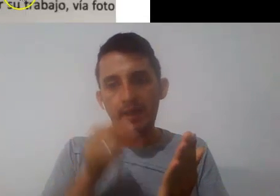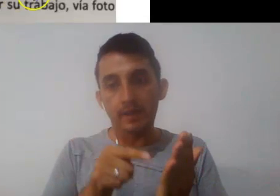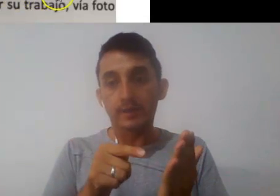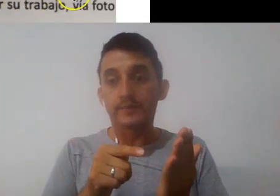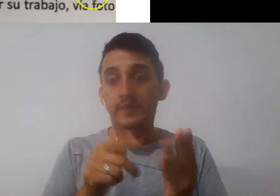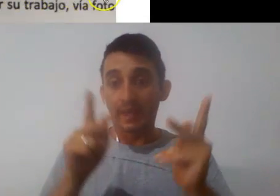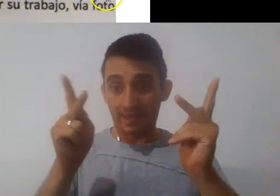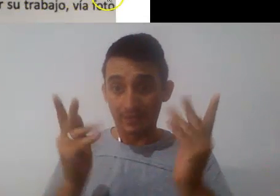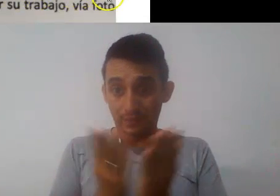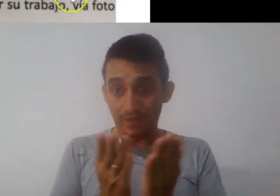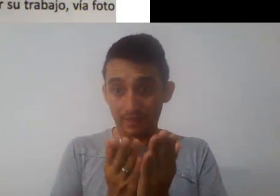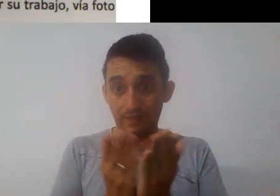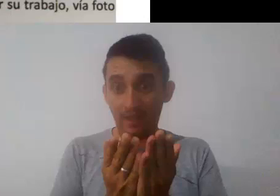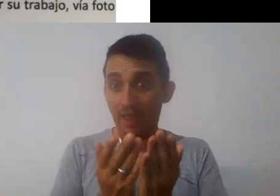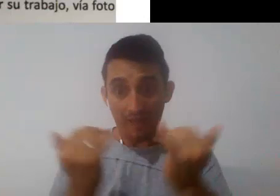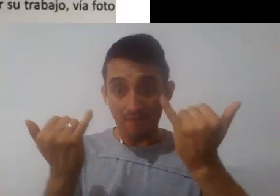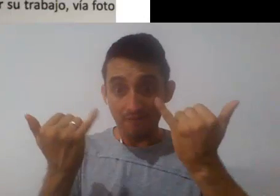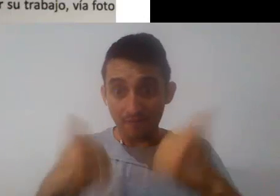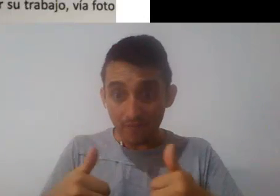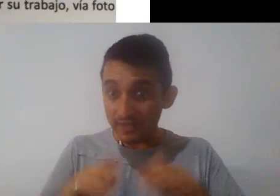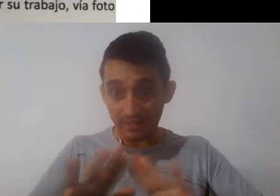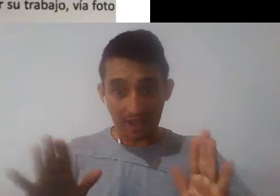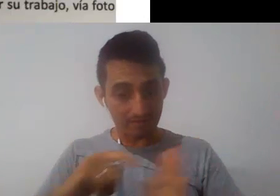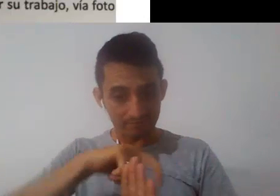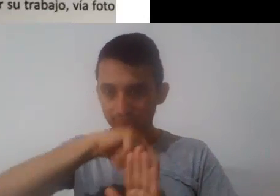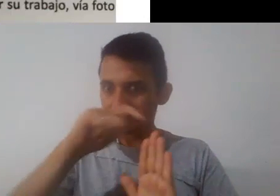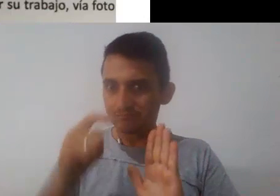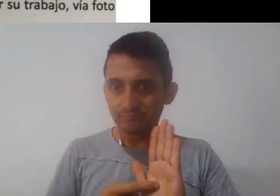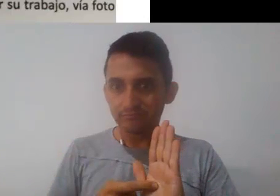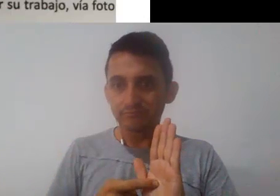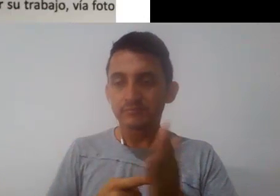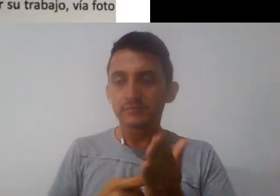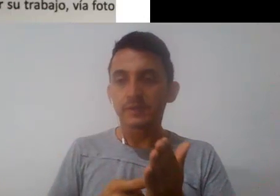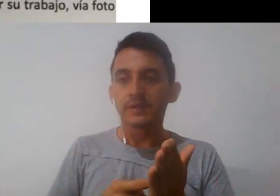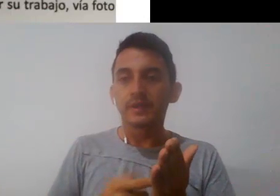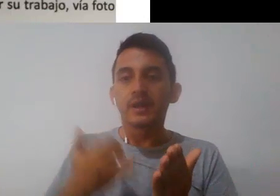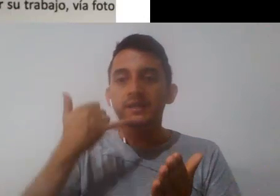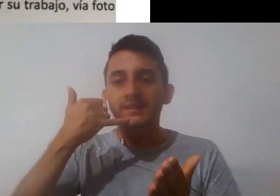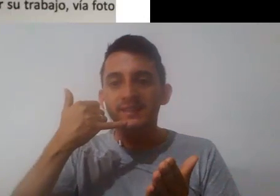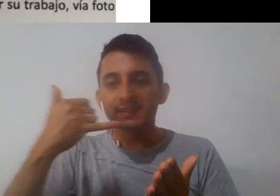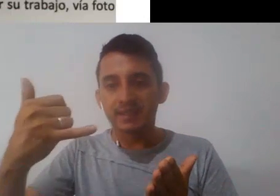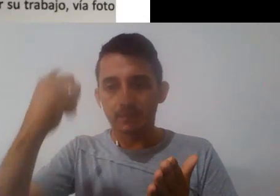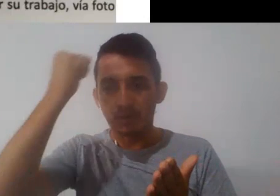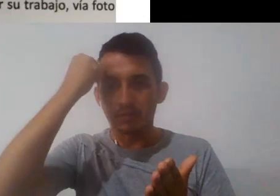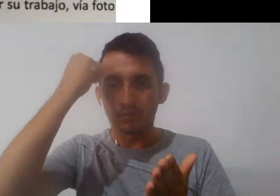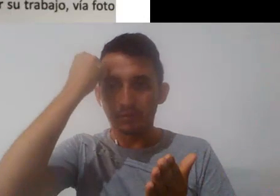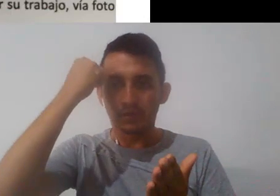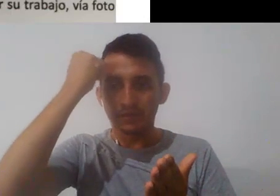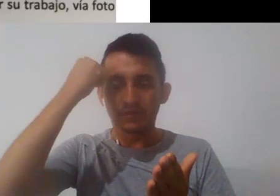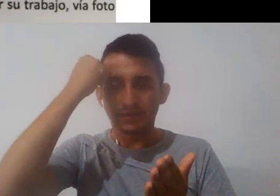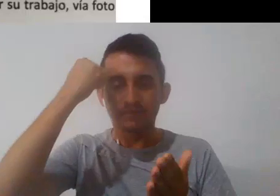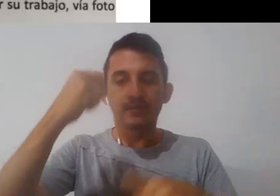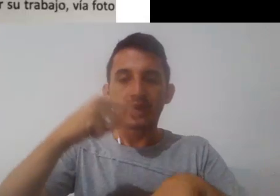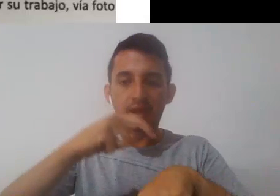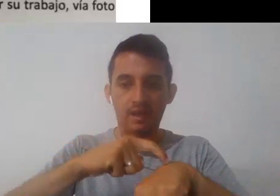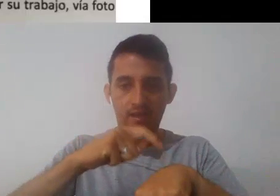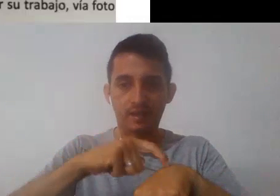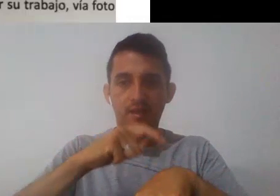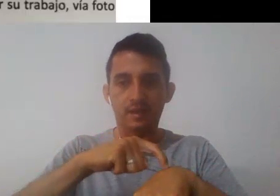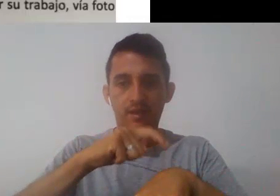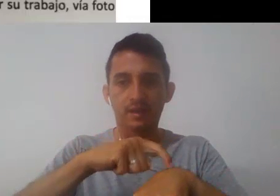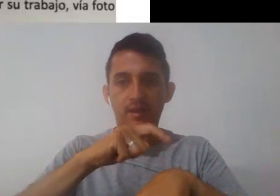terminando se comunica Conmigo Las horas del horario de clases serán las